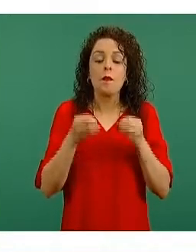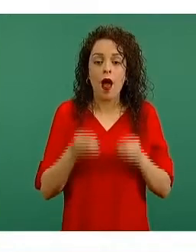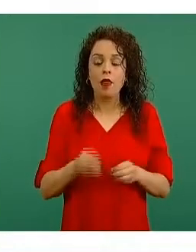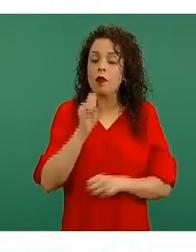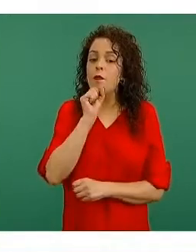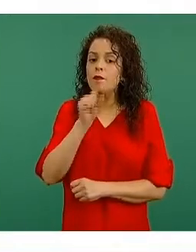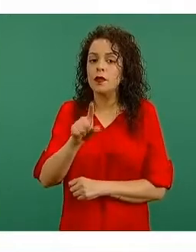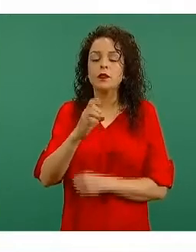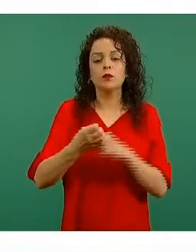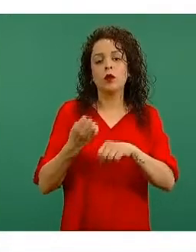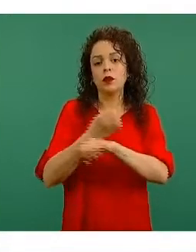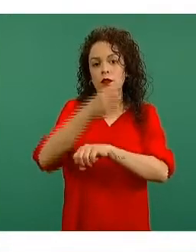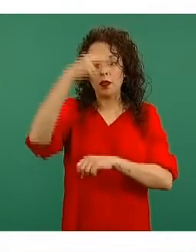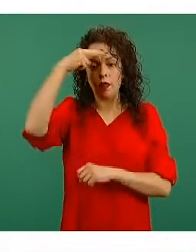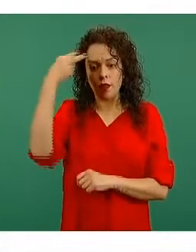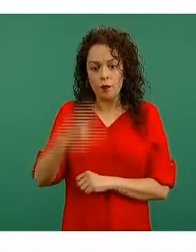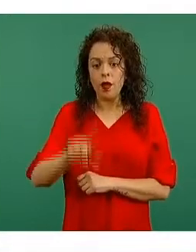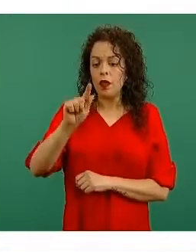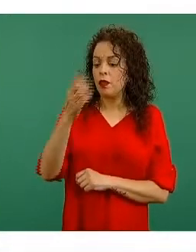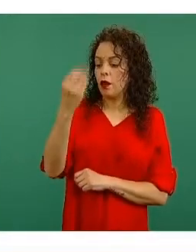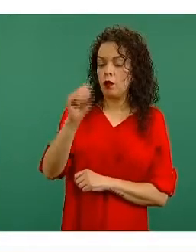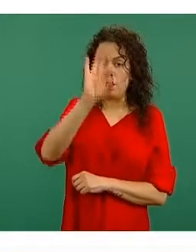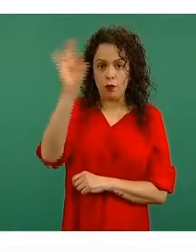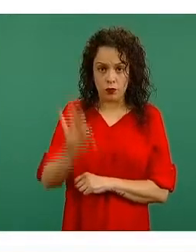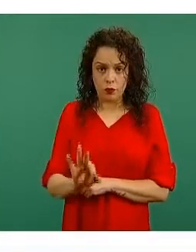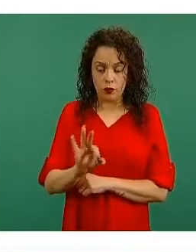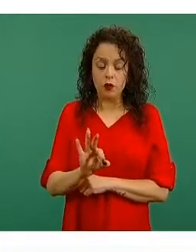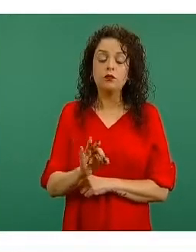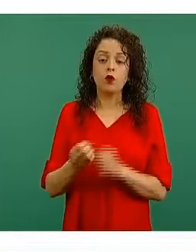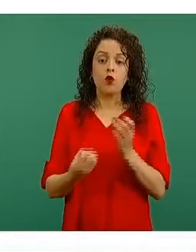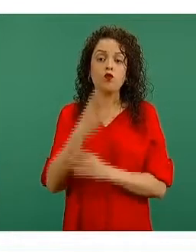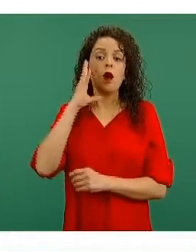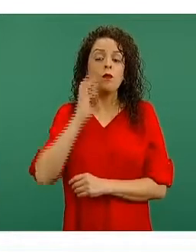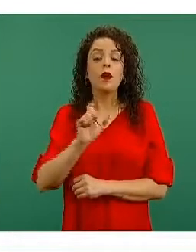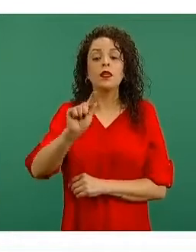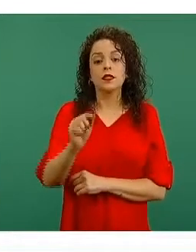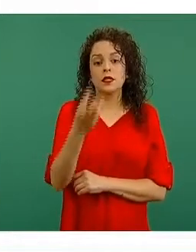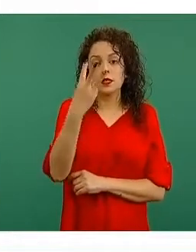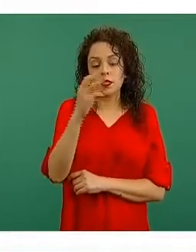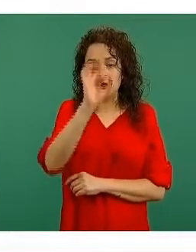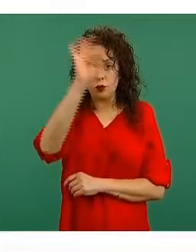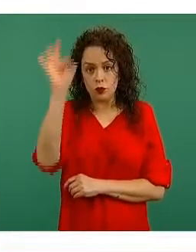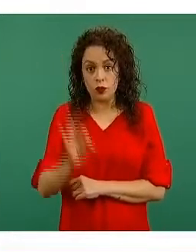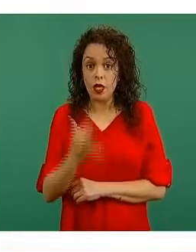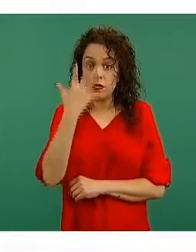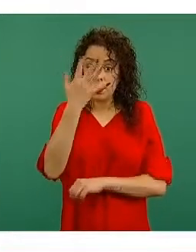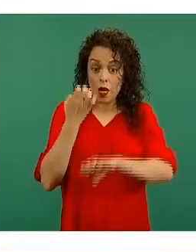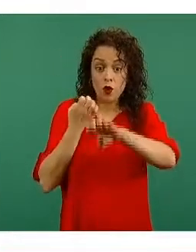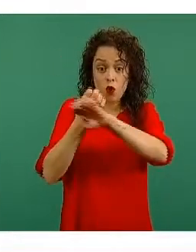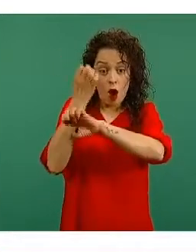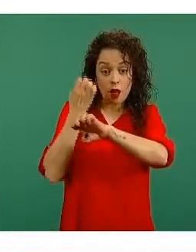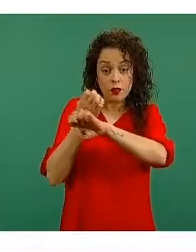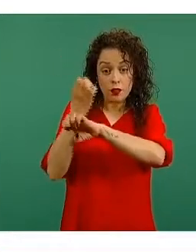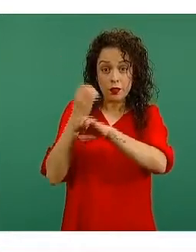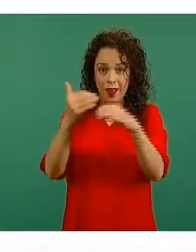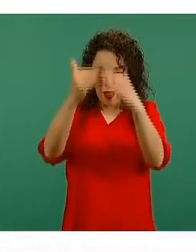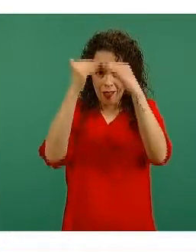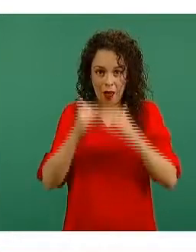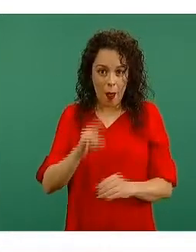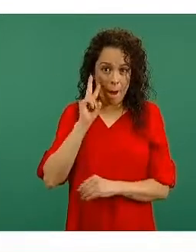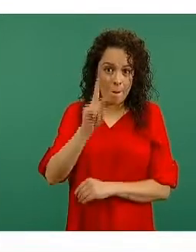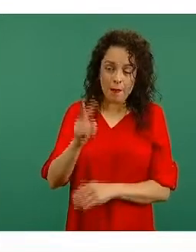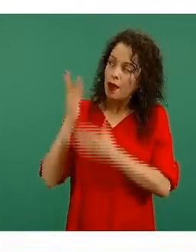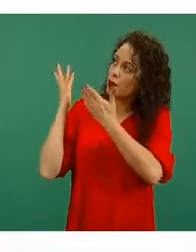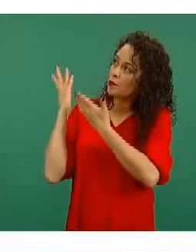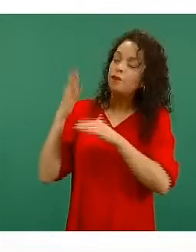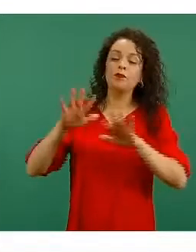Estado de México con el 79% y Nuevo León con 73%. 5 entidades federativas están con una ocupación